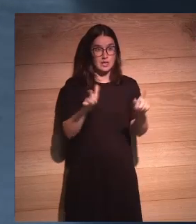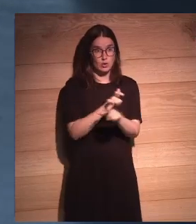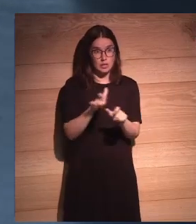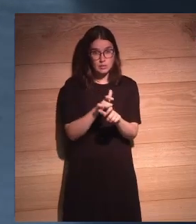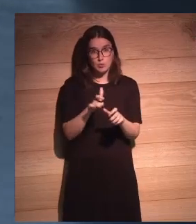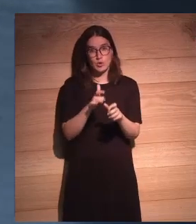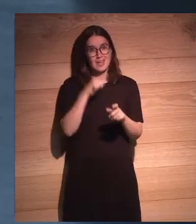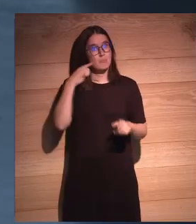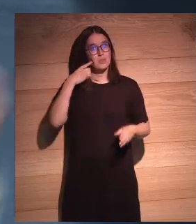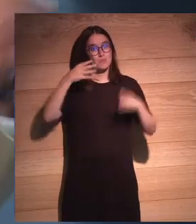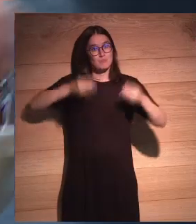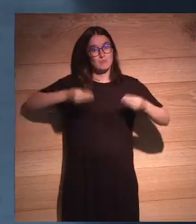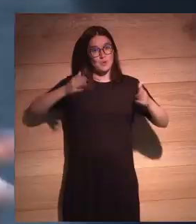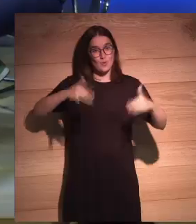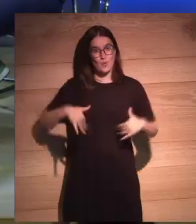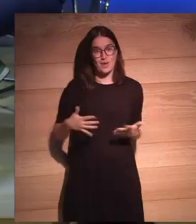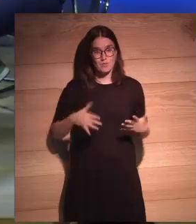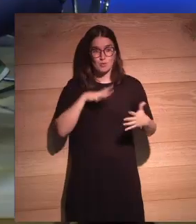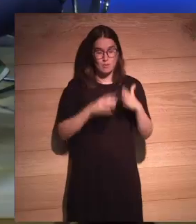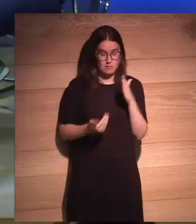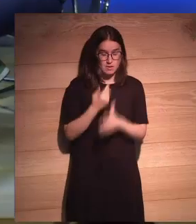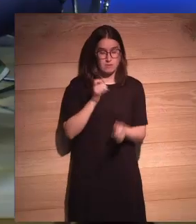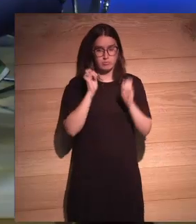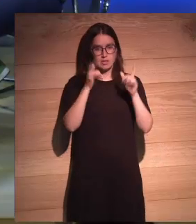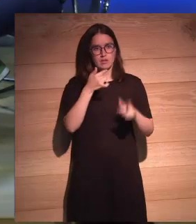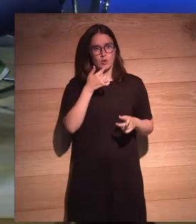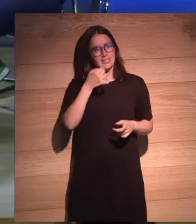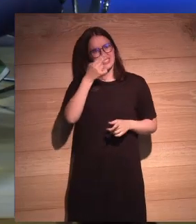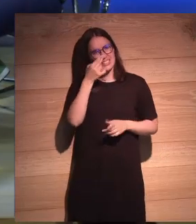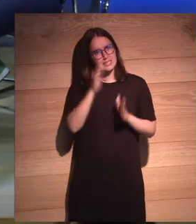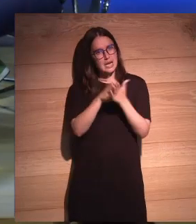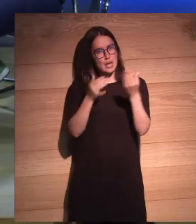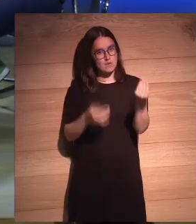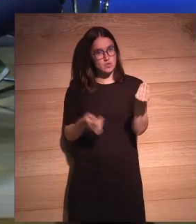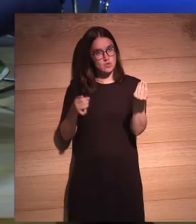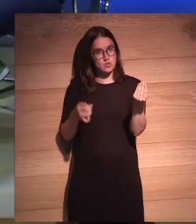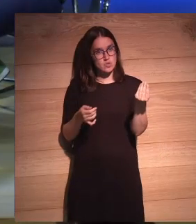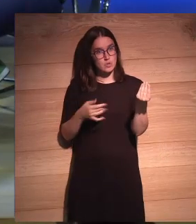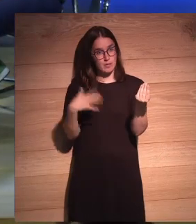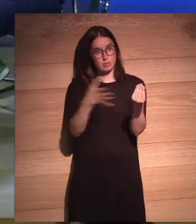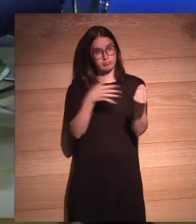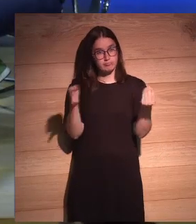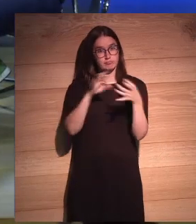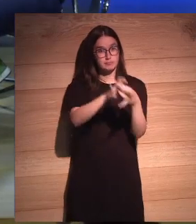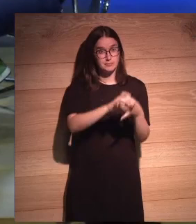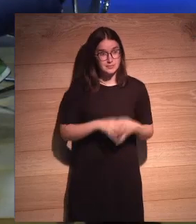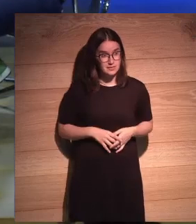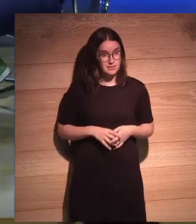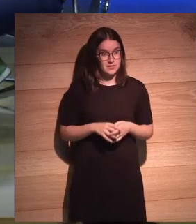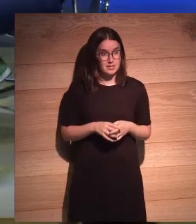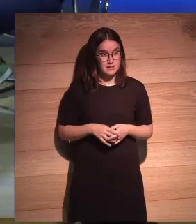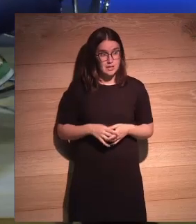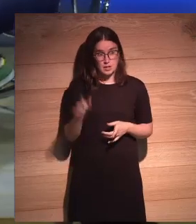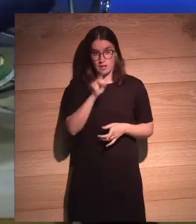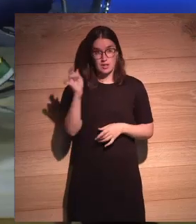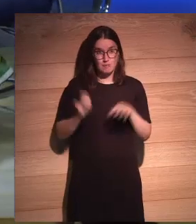no es muy bueno. Por la mañana me levanto y veo que a usted le interesa este libro. Pero ahí aciertan, ¿eh? Sí. Pero que ha acertado